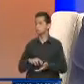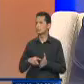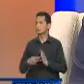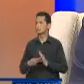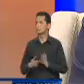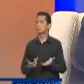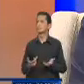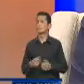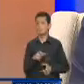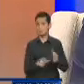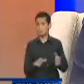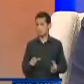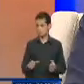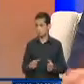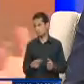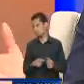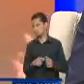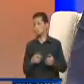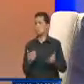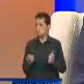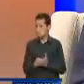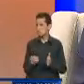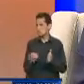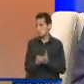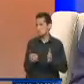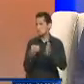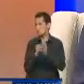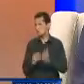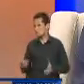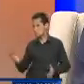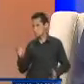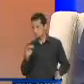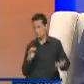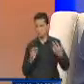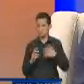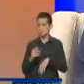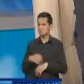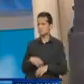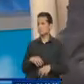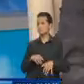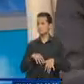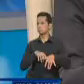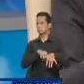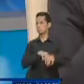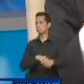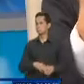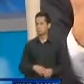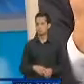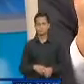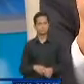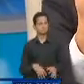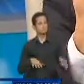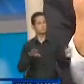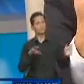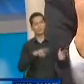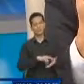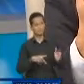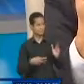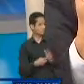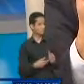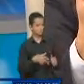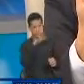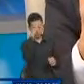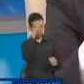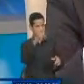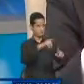una convocatoria más transversal hacia distintos actores. Ahora, pero el tema es el siguiente, si hay actores heterogéneos,